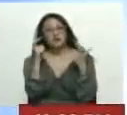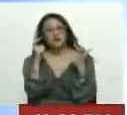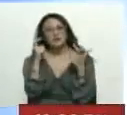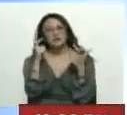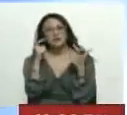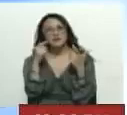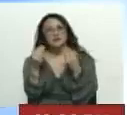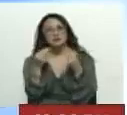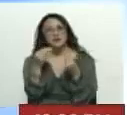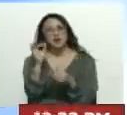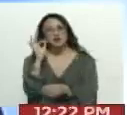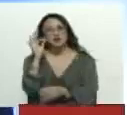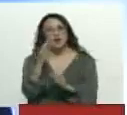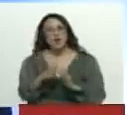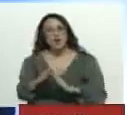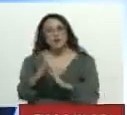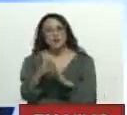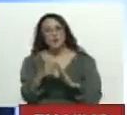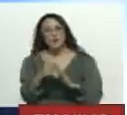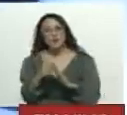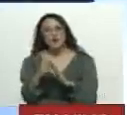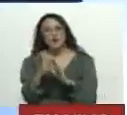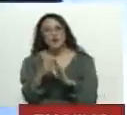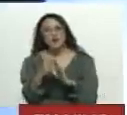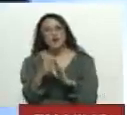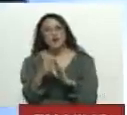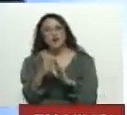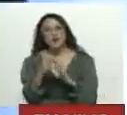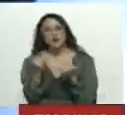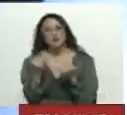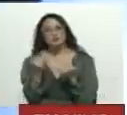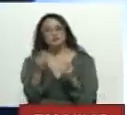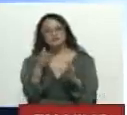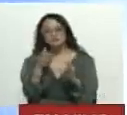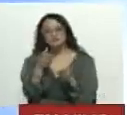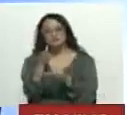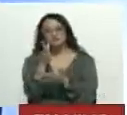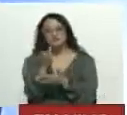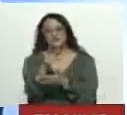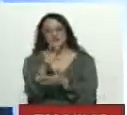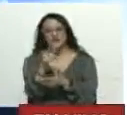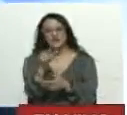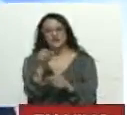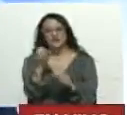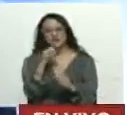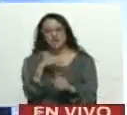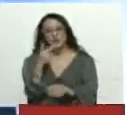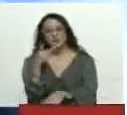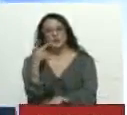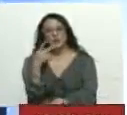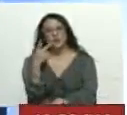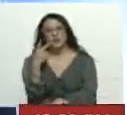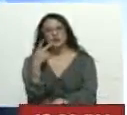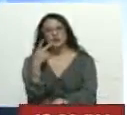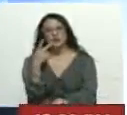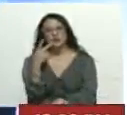consejos comunales y comunas como ese ese Horizonte como esa ese legado político programático